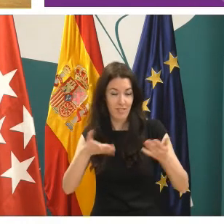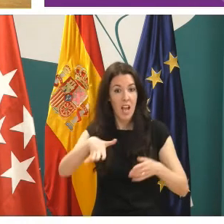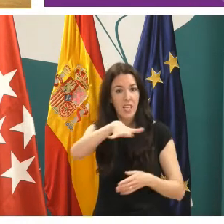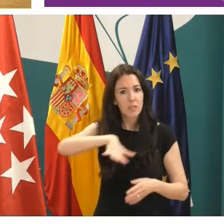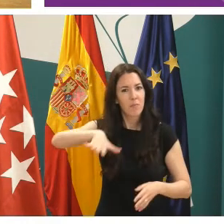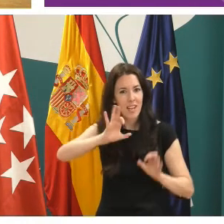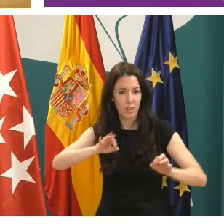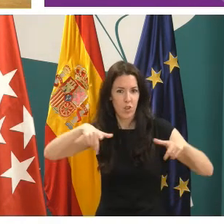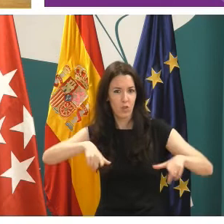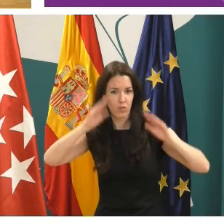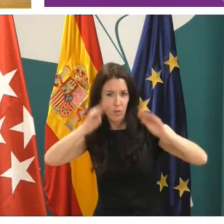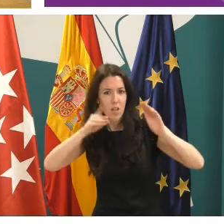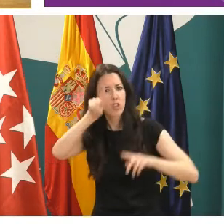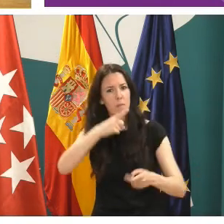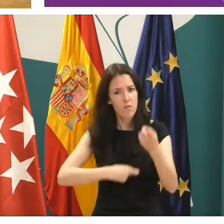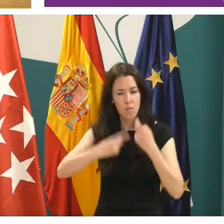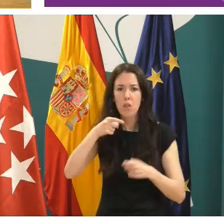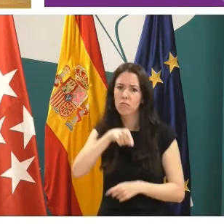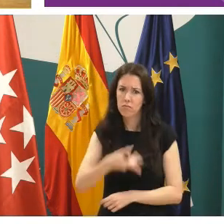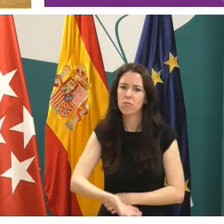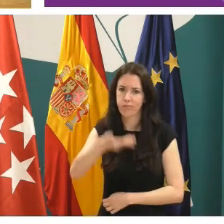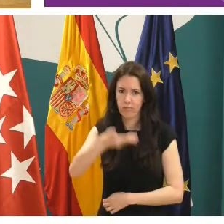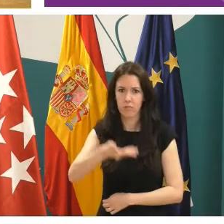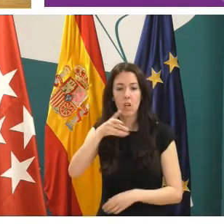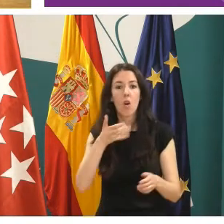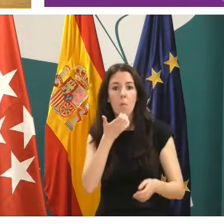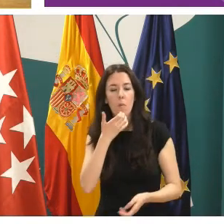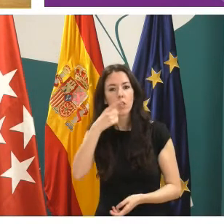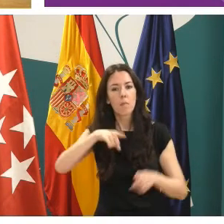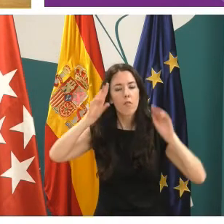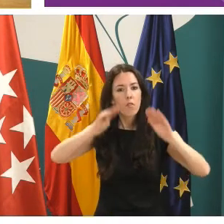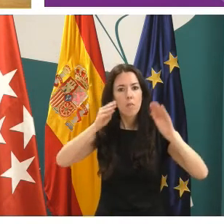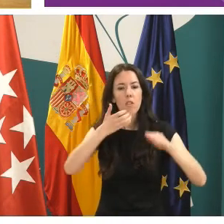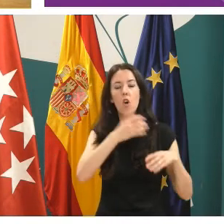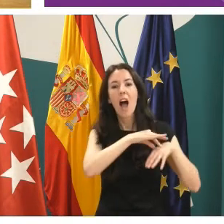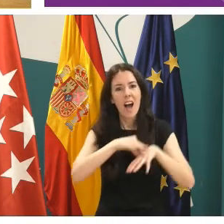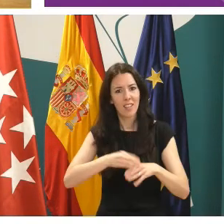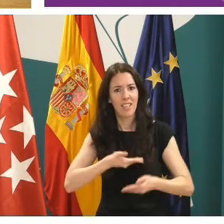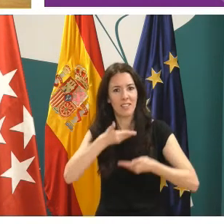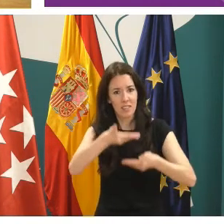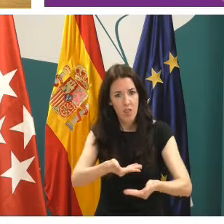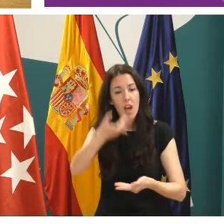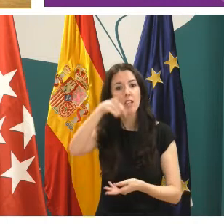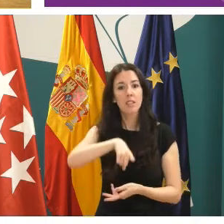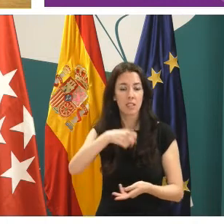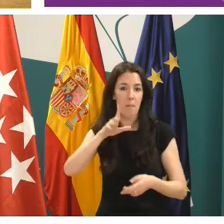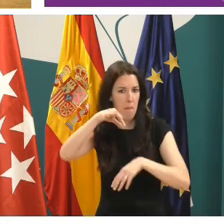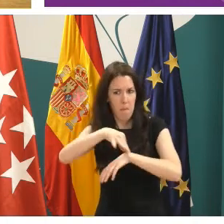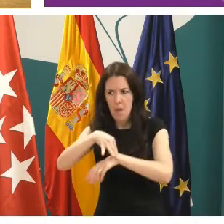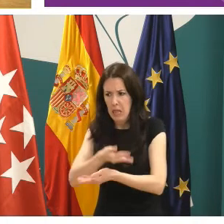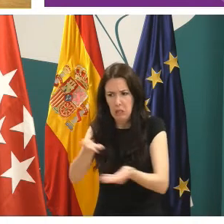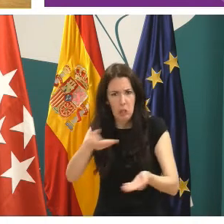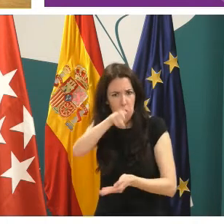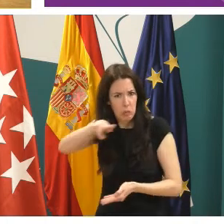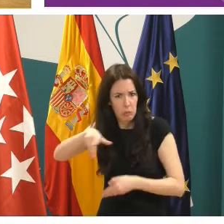de formación y de información muy importantes. Formación también a agentes asistenciales y a médicos y a todo tipo